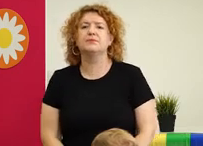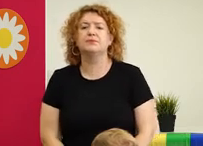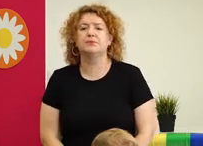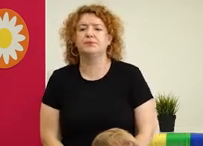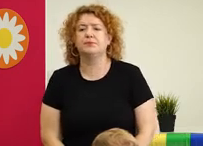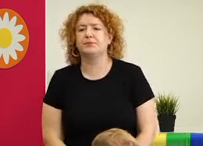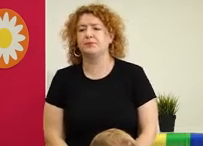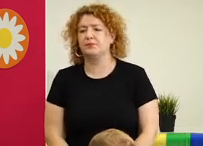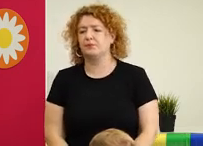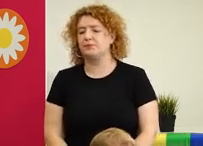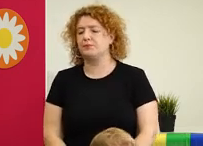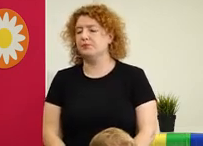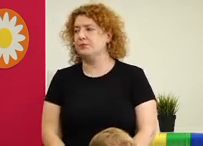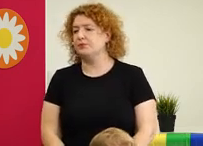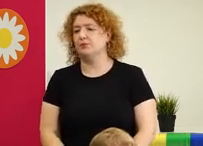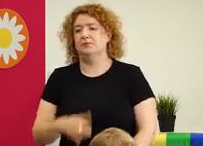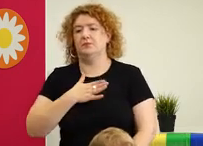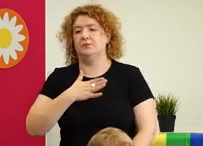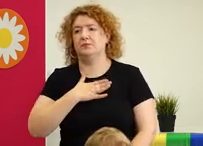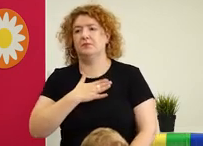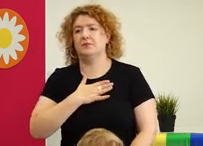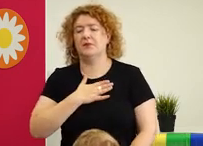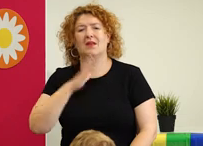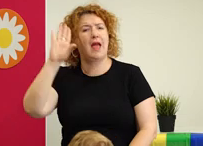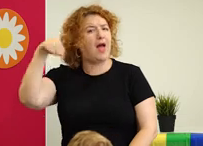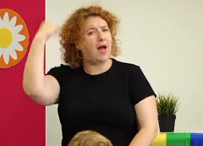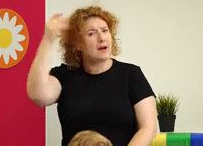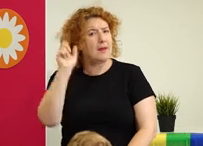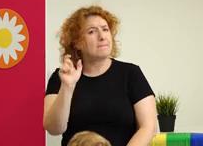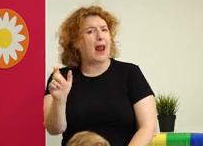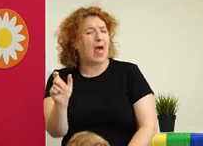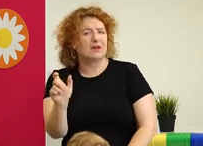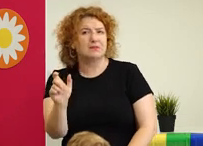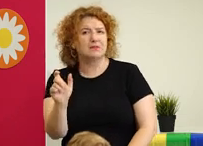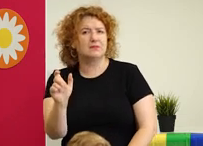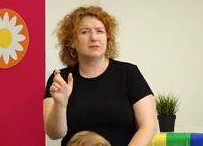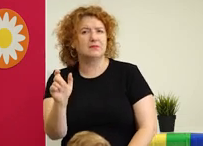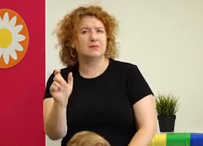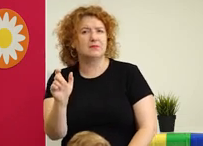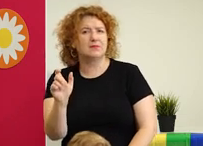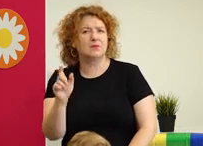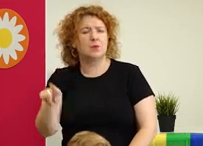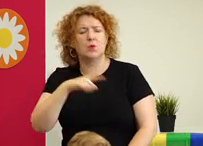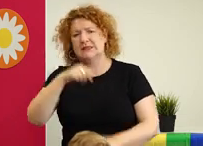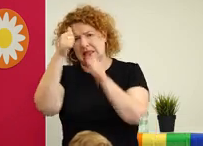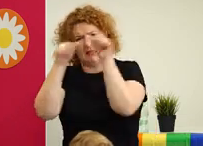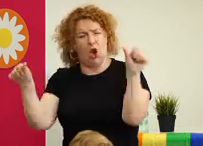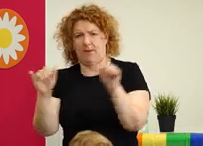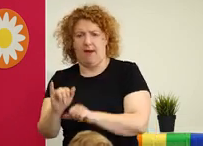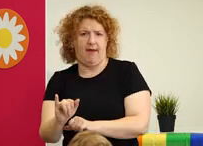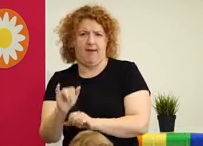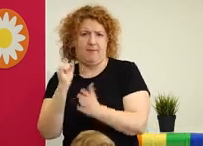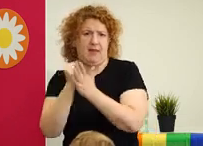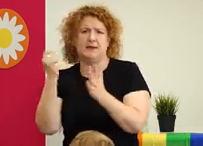Y diciendo todo esto, creo que para mí la palabra árabe ha vivido mucha historia de estereotipo y